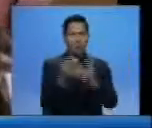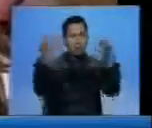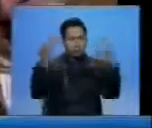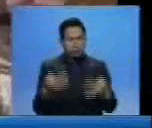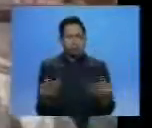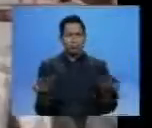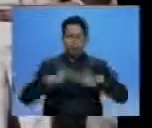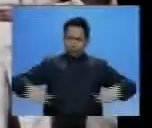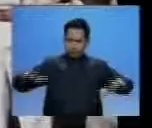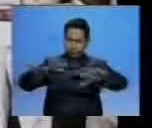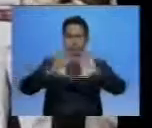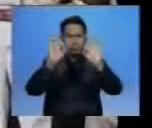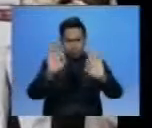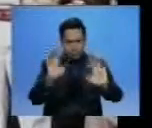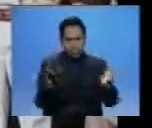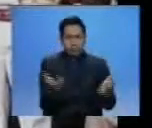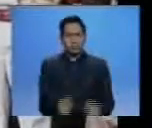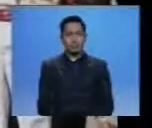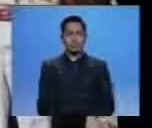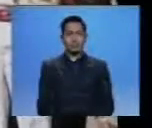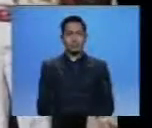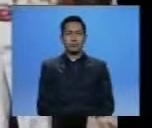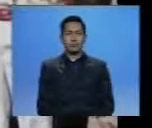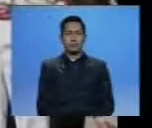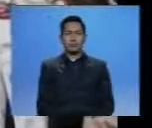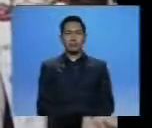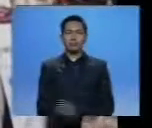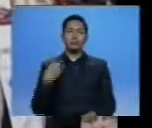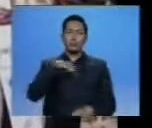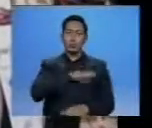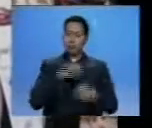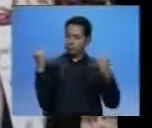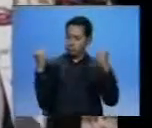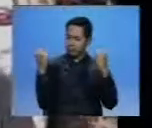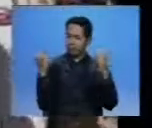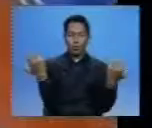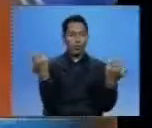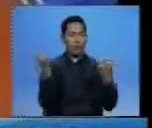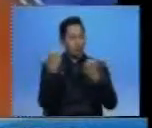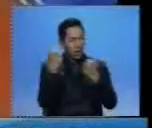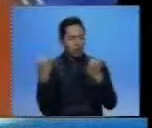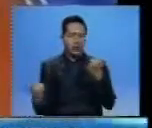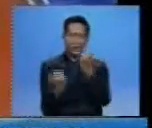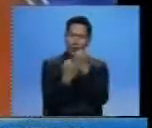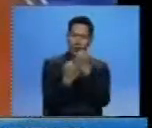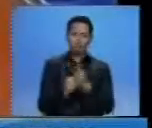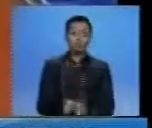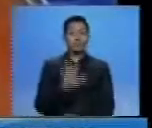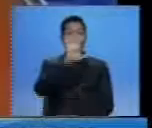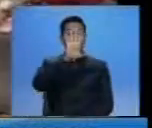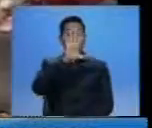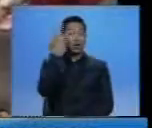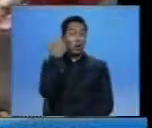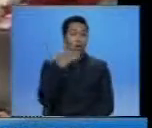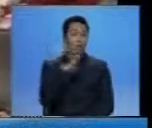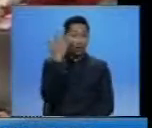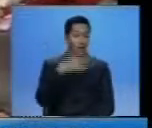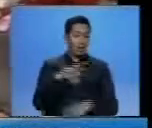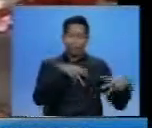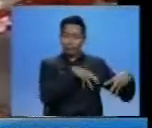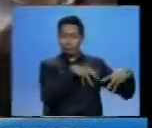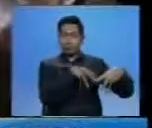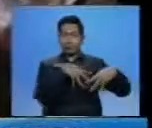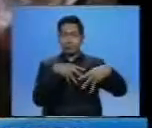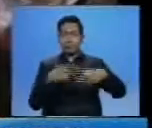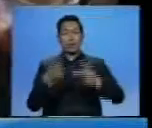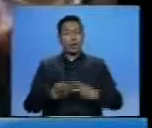de territorio. ¿Qué nos está dando esa calor, esa fuerza, ese cinchi? Es el quinto día de la marcha. La jornada inició en Cuenca con ceremonias